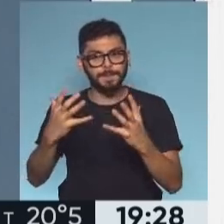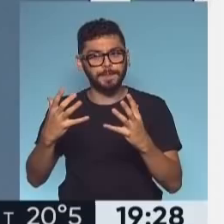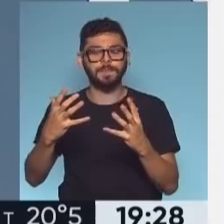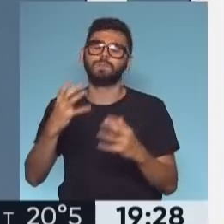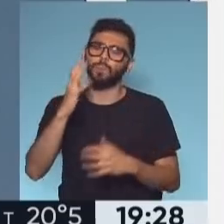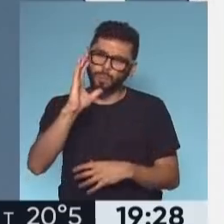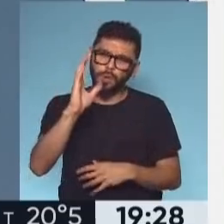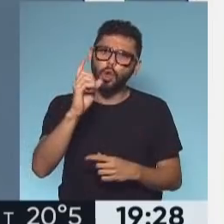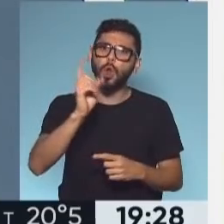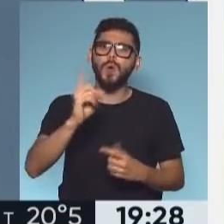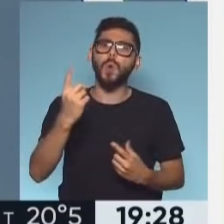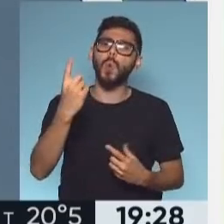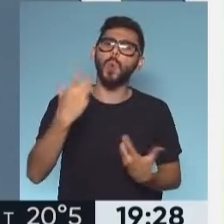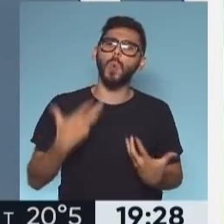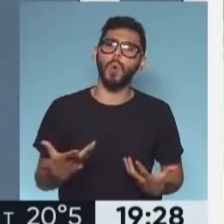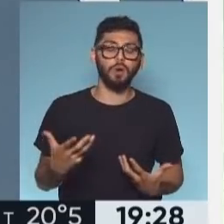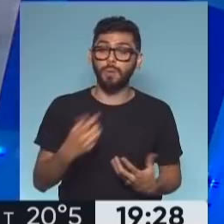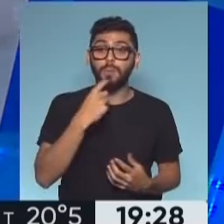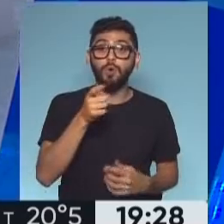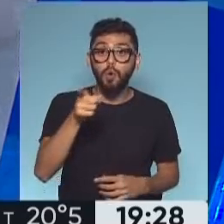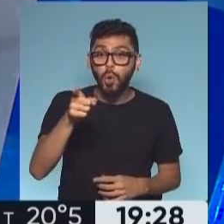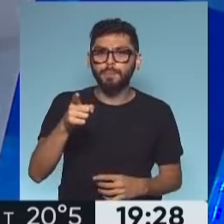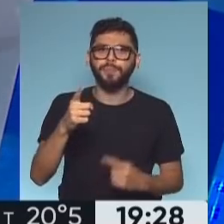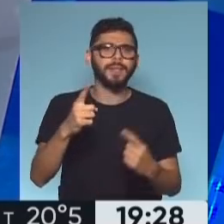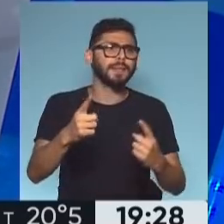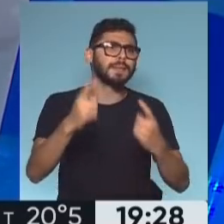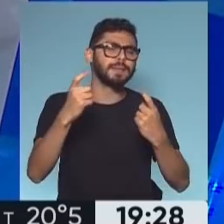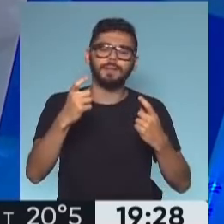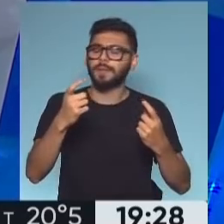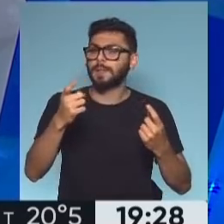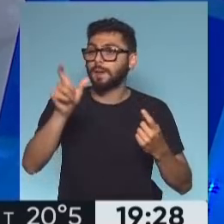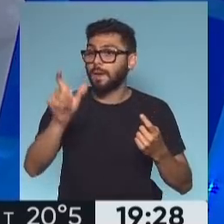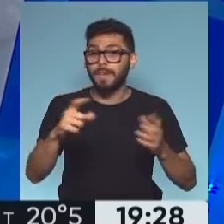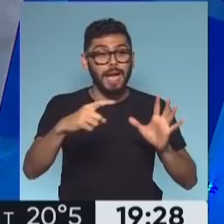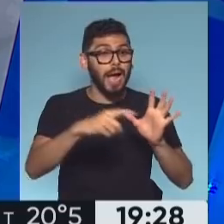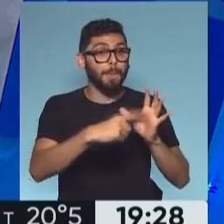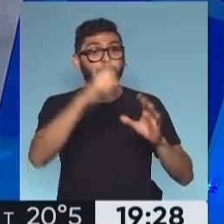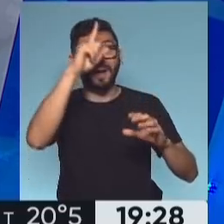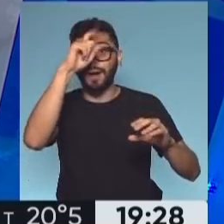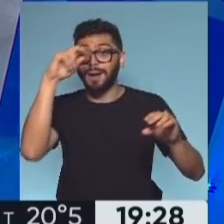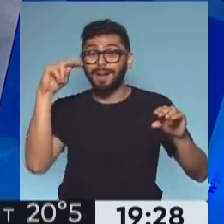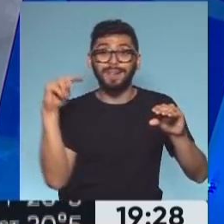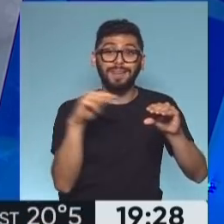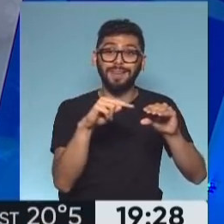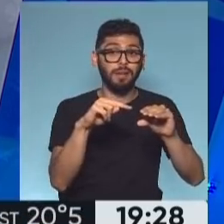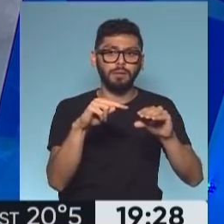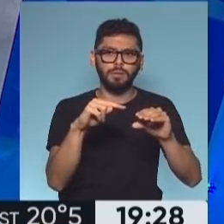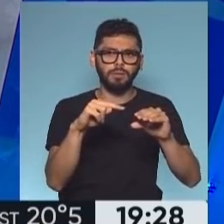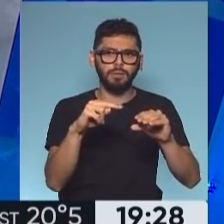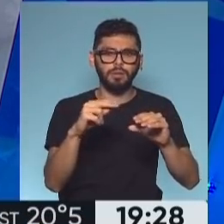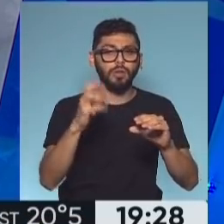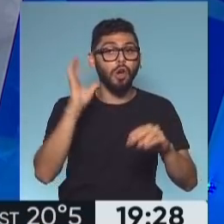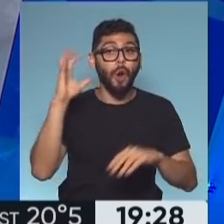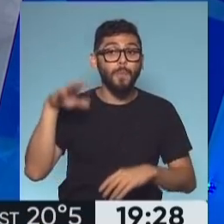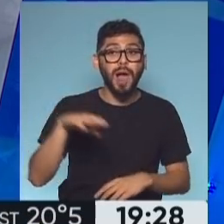No solo eso, tenga en cuenta una cosa. Si usted hoy necesita una cama en la ciudad de Buenos Aires, va a tener que deambular por dos o tres